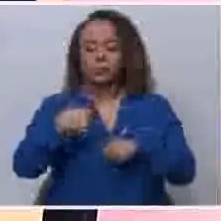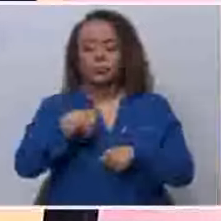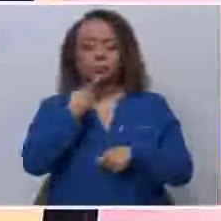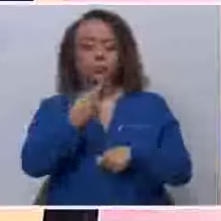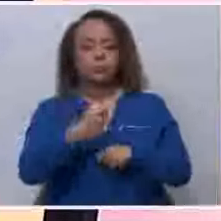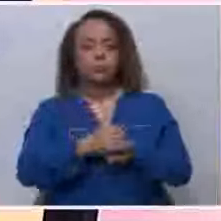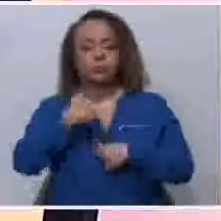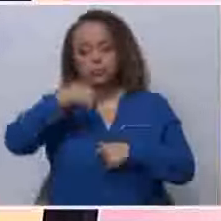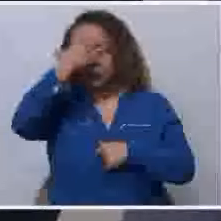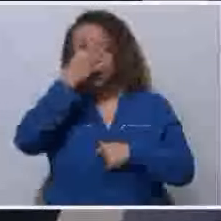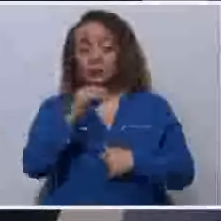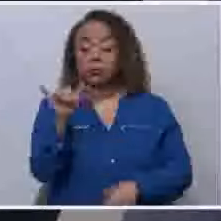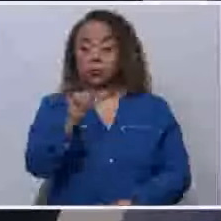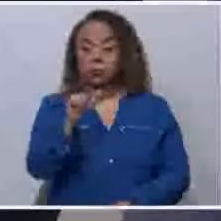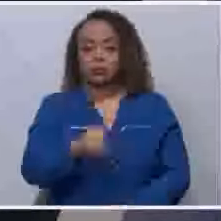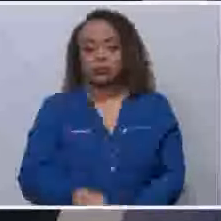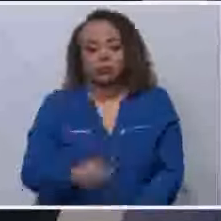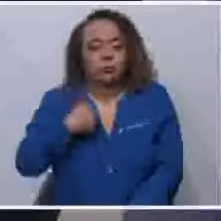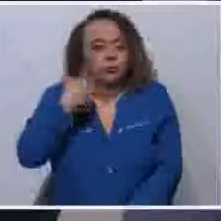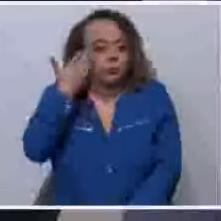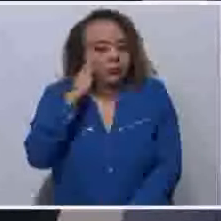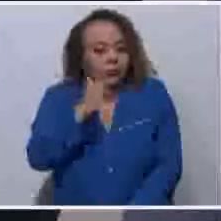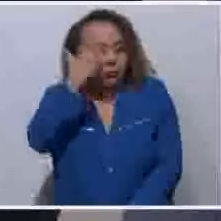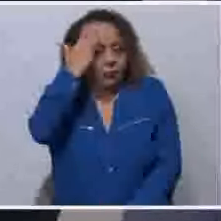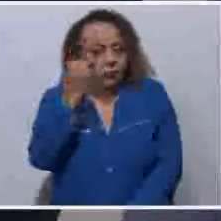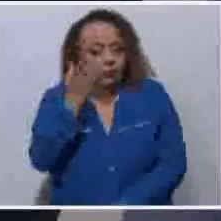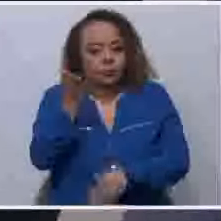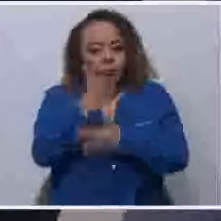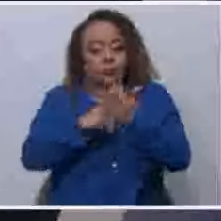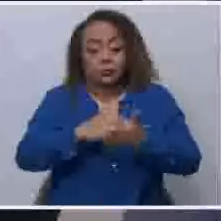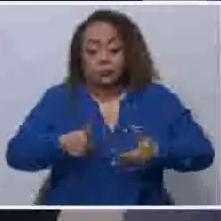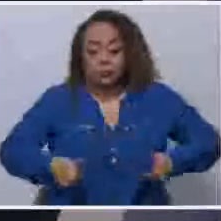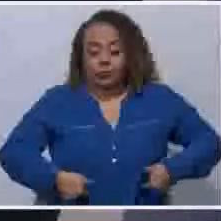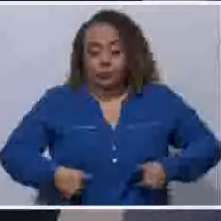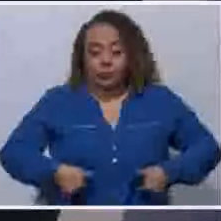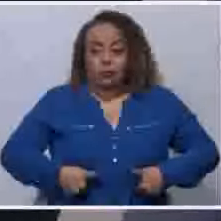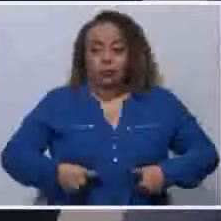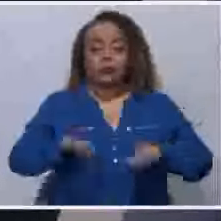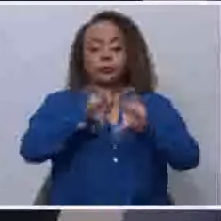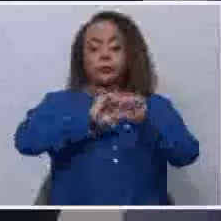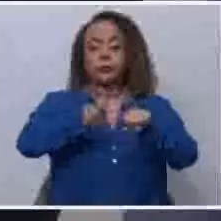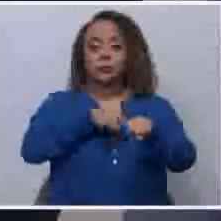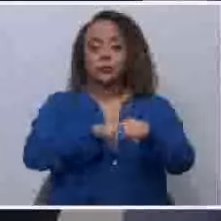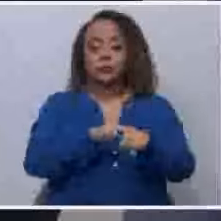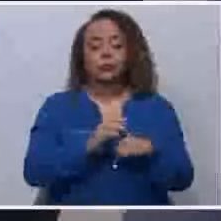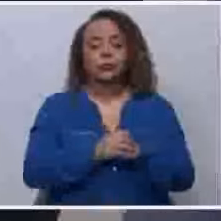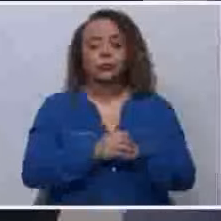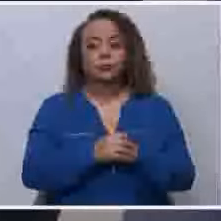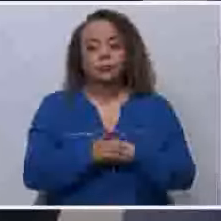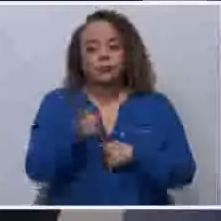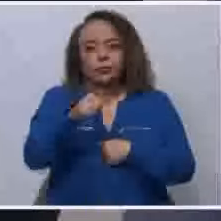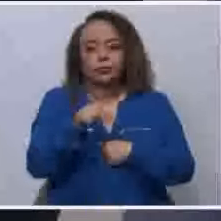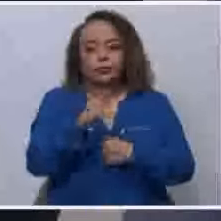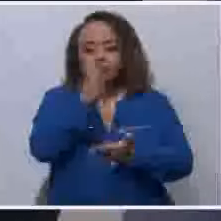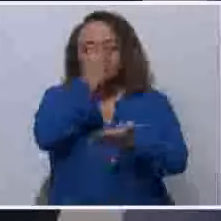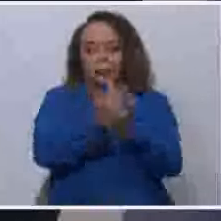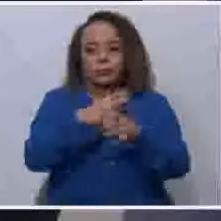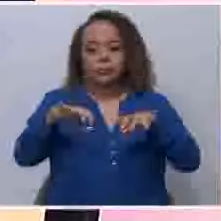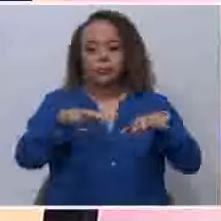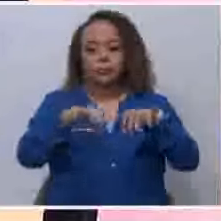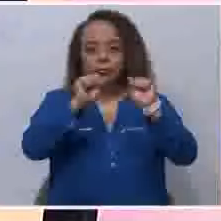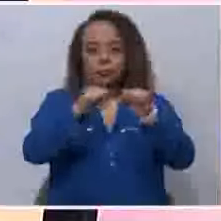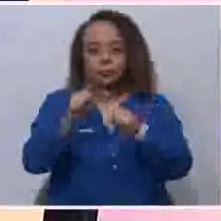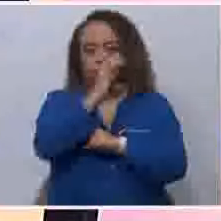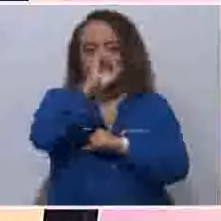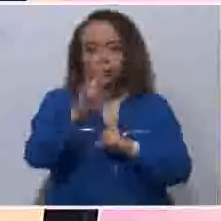él, es que yo creo que también, y no sé por qué, algunos entrenadores, incluso de selección, han desactivado la posibilidad de que